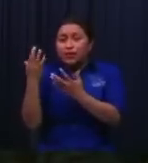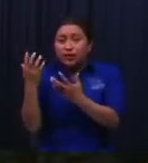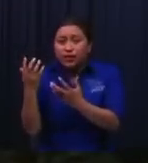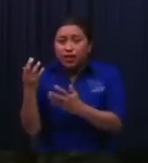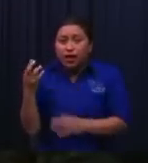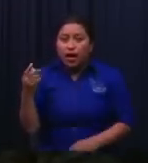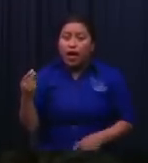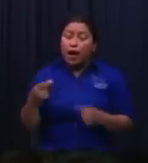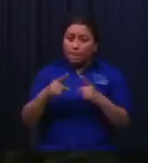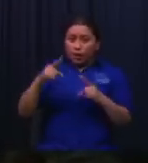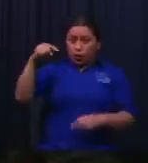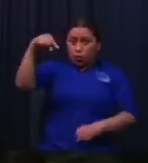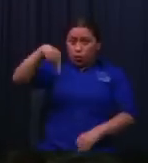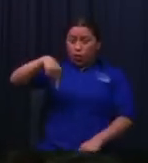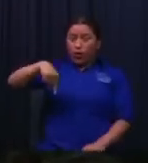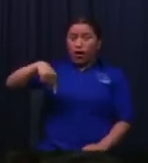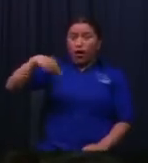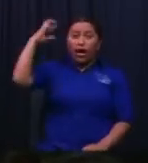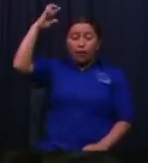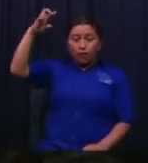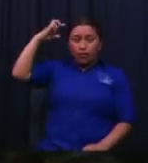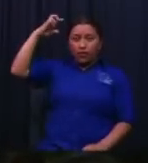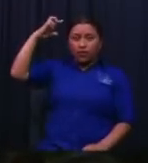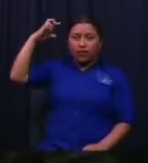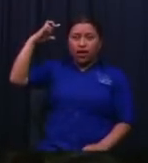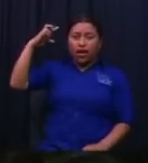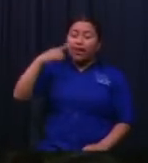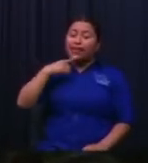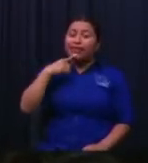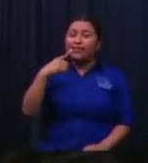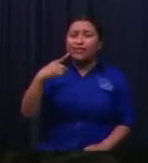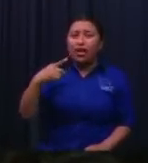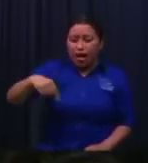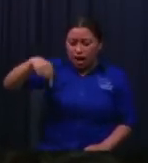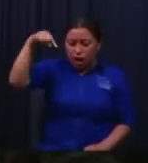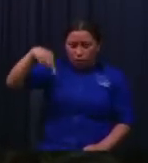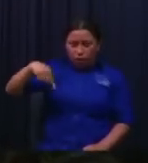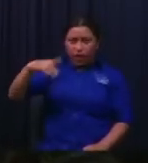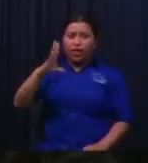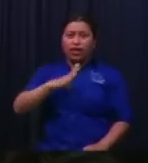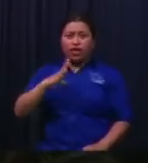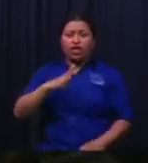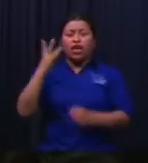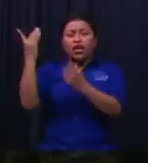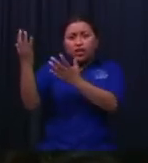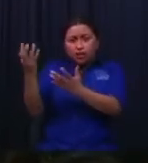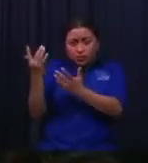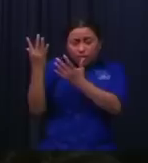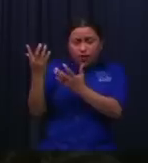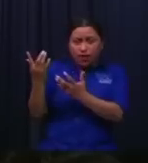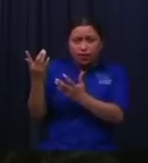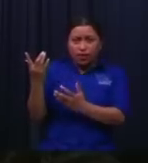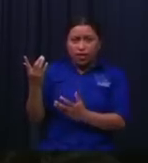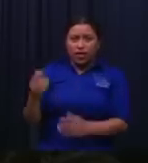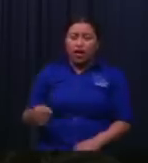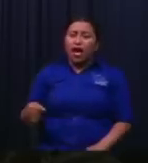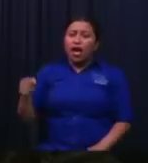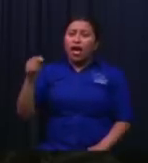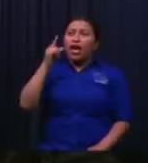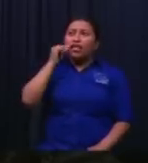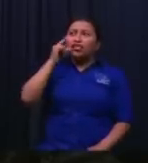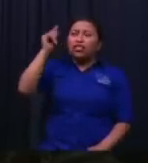¿verdad? Había una esperanza aún, decía la profecía. Y yo creo que algo grande va a hacer el Señor con nosotros, porque